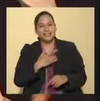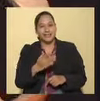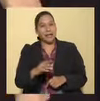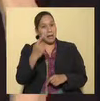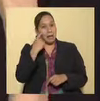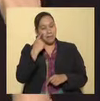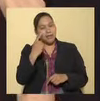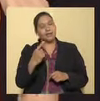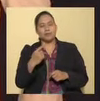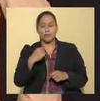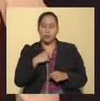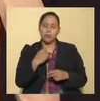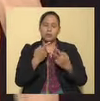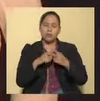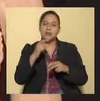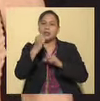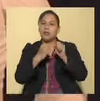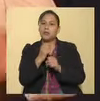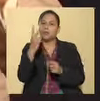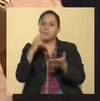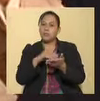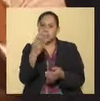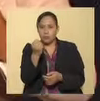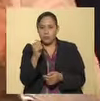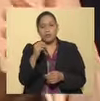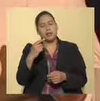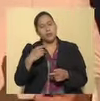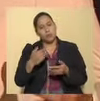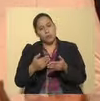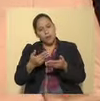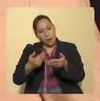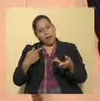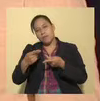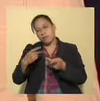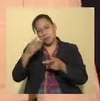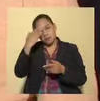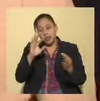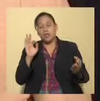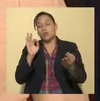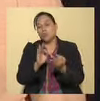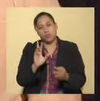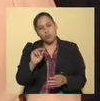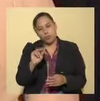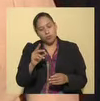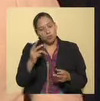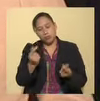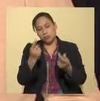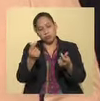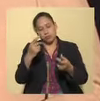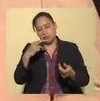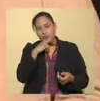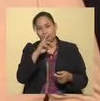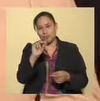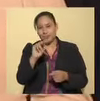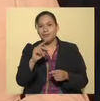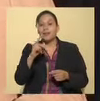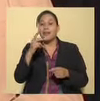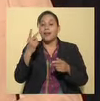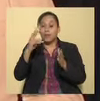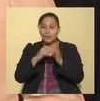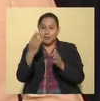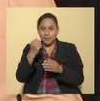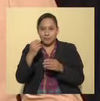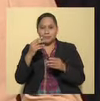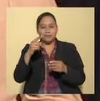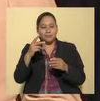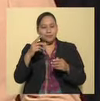mire, todo comenzó en el año de 2009, porque todo lo preparamos con antelación. No te creas tú que se enchílame otra. No. Desde el 2009